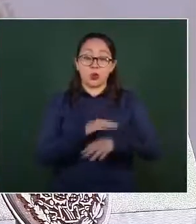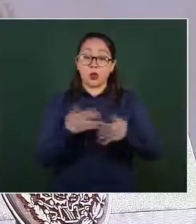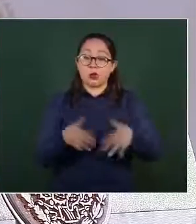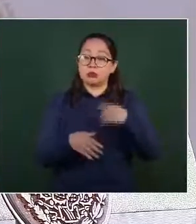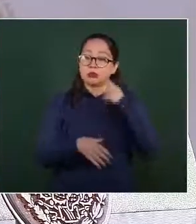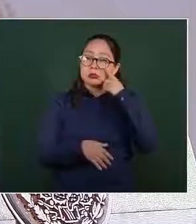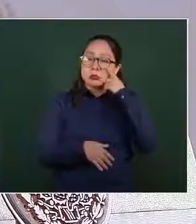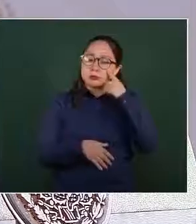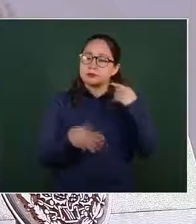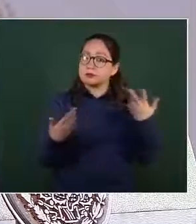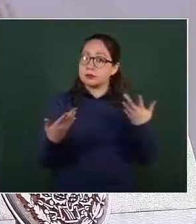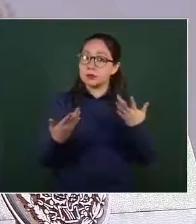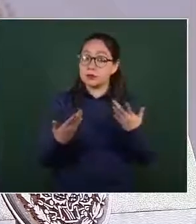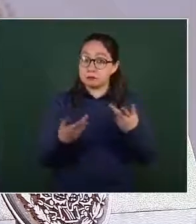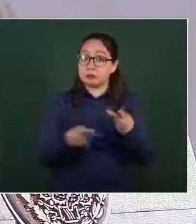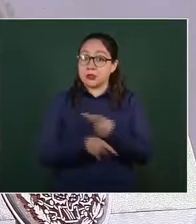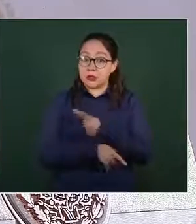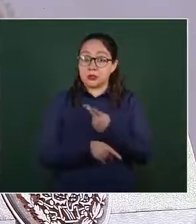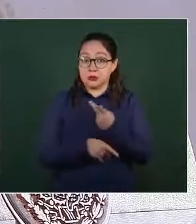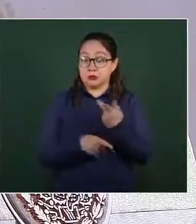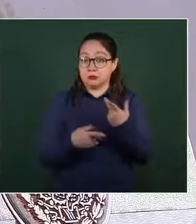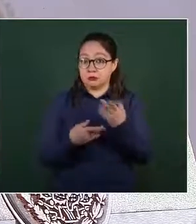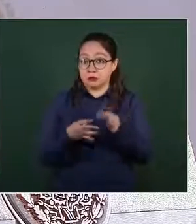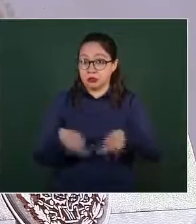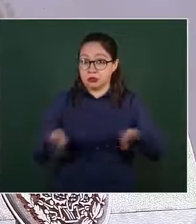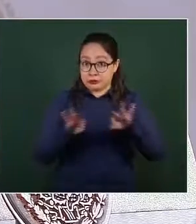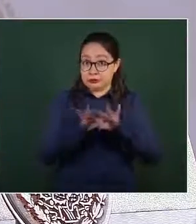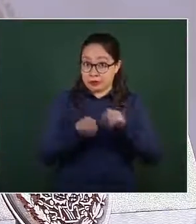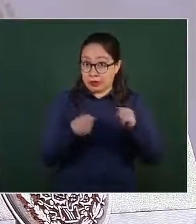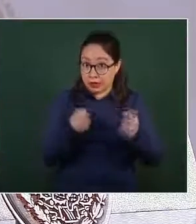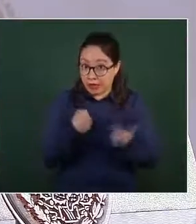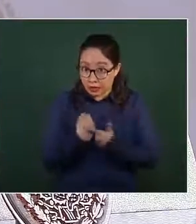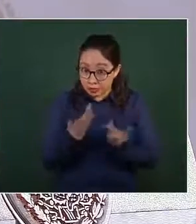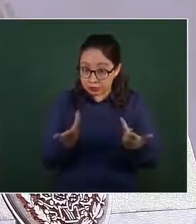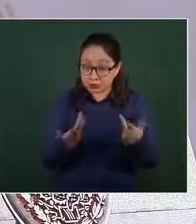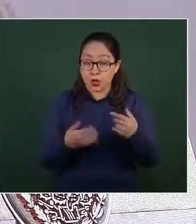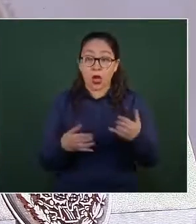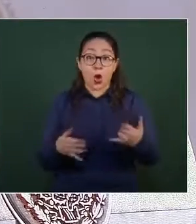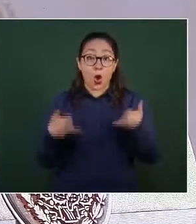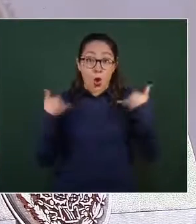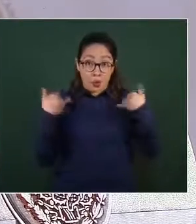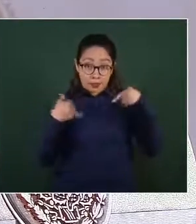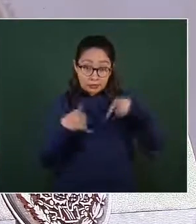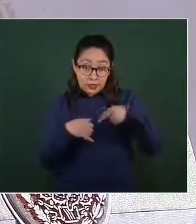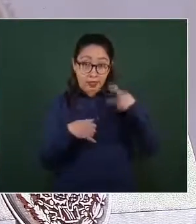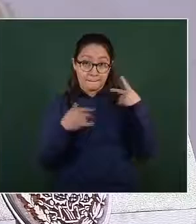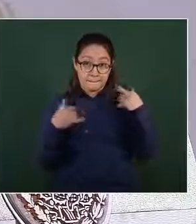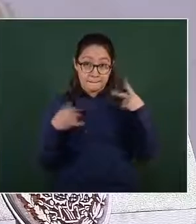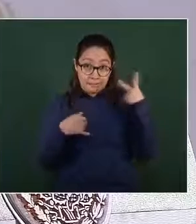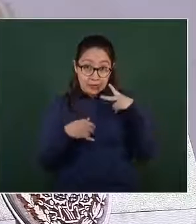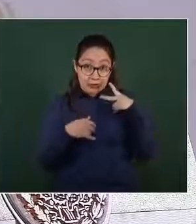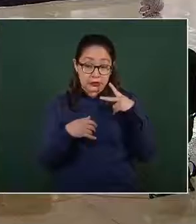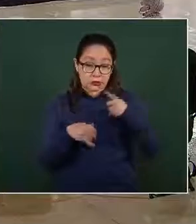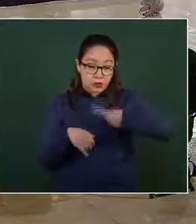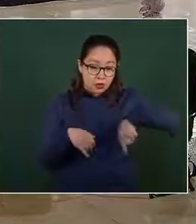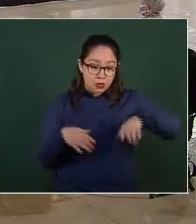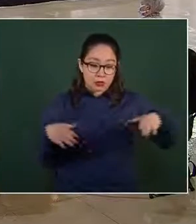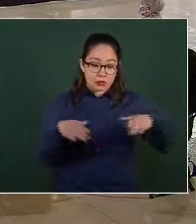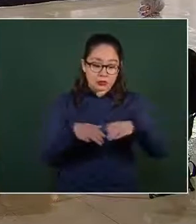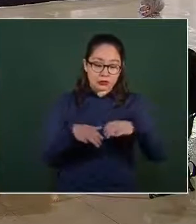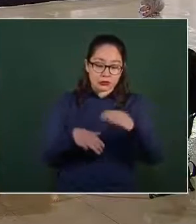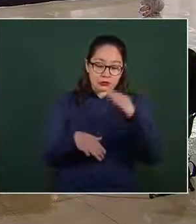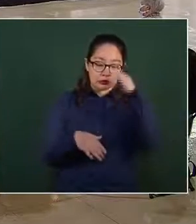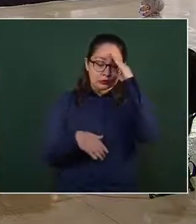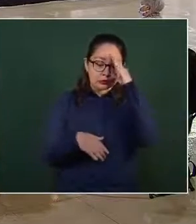importante de mencionar, los jóvenes aquí en el estado de Veracruz entendieron la importancia de vacunarse,